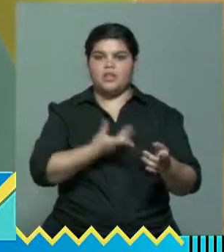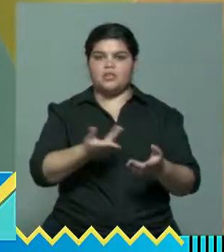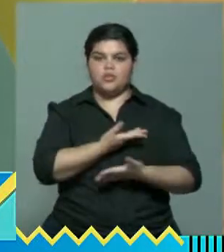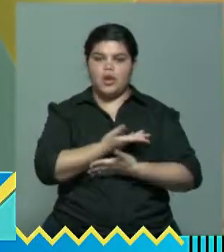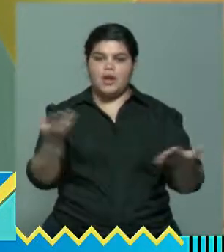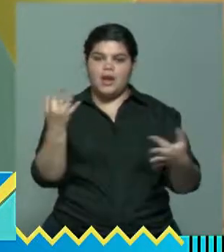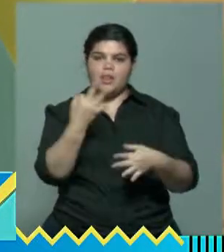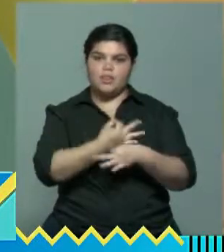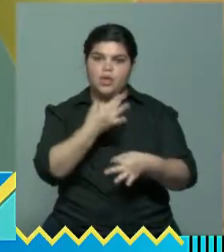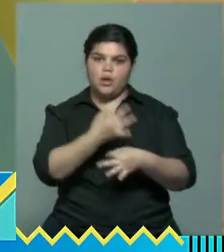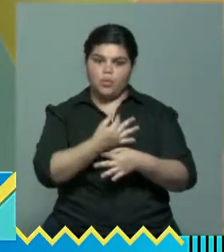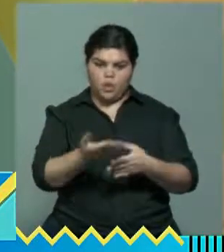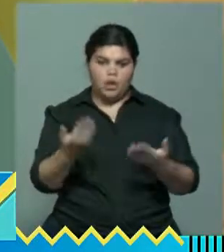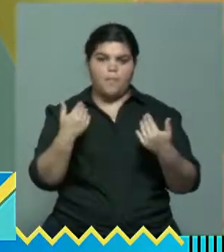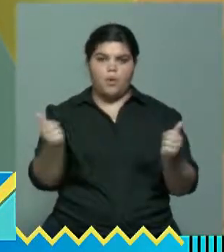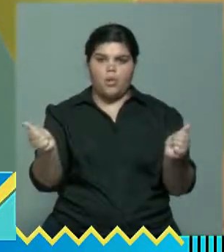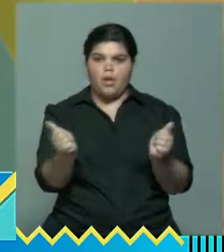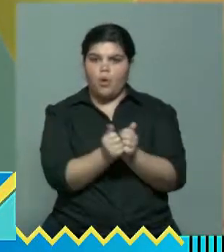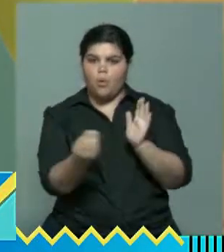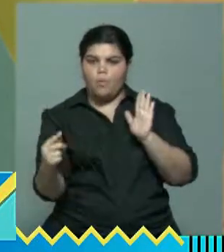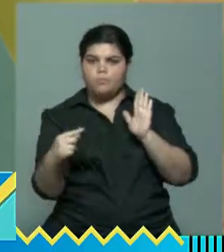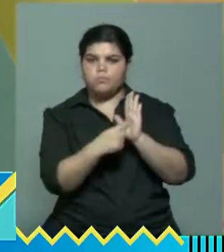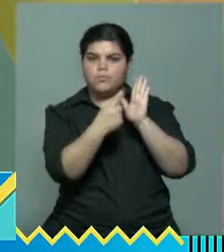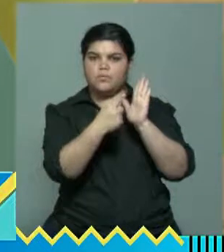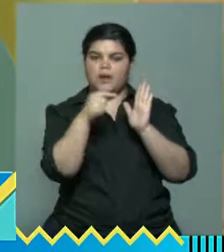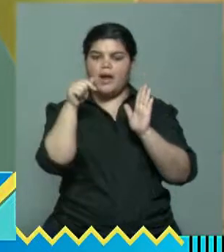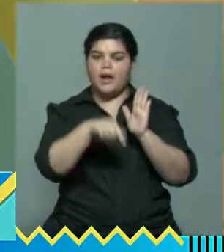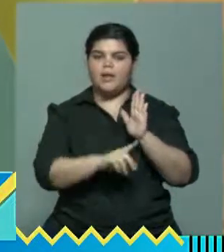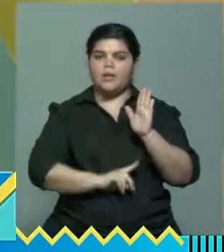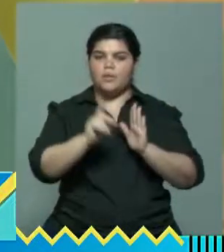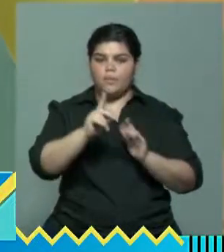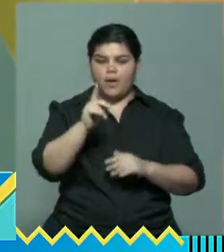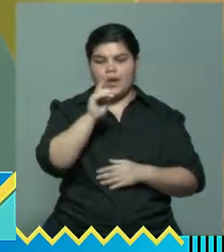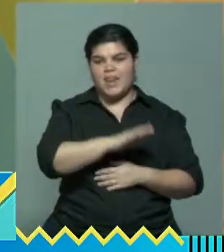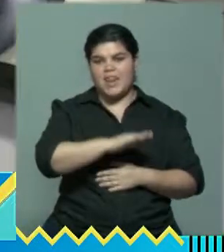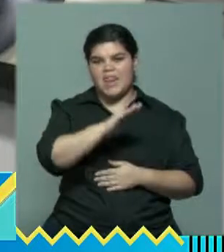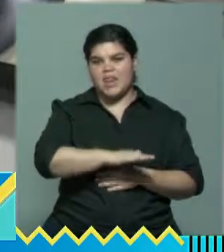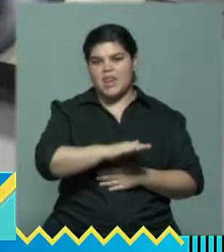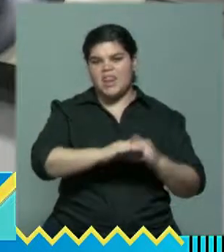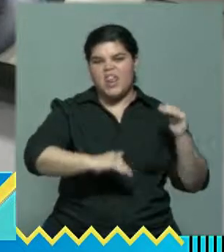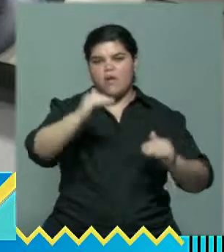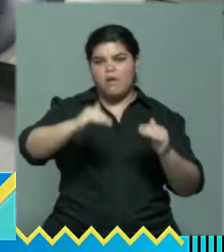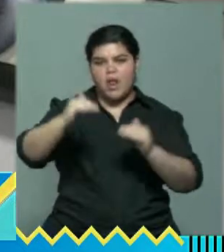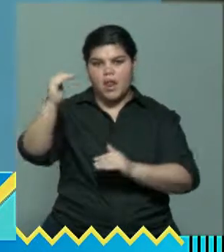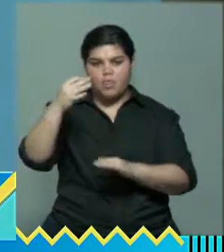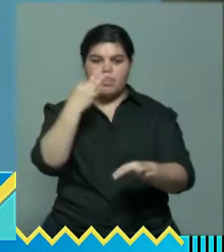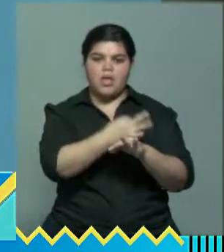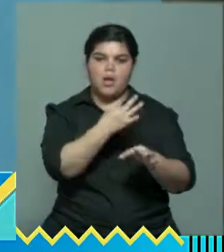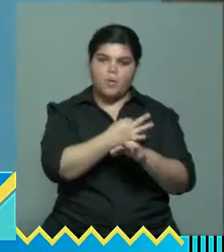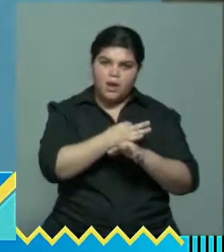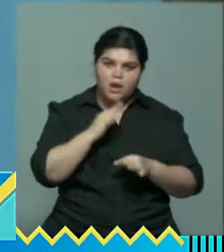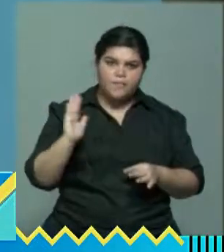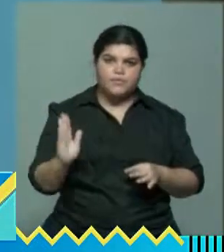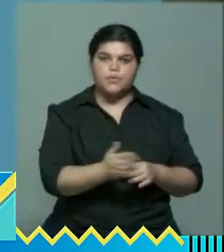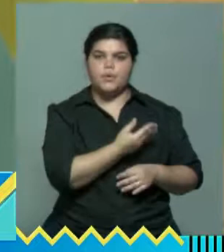se pueda establecer en los niveles de escuelas y de colegios para